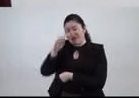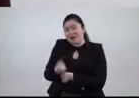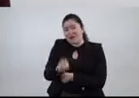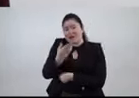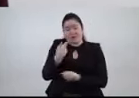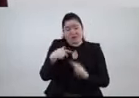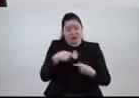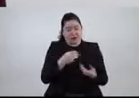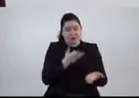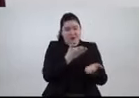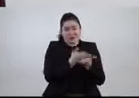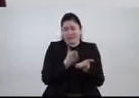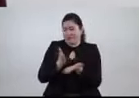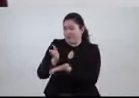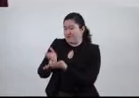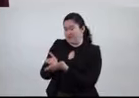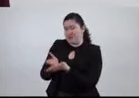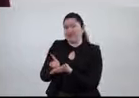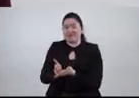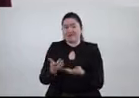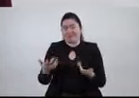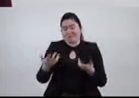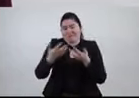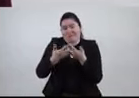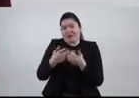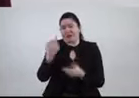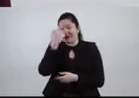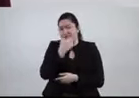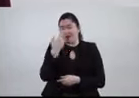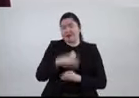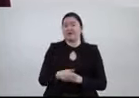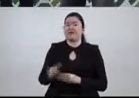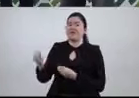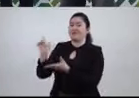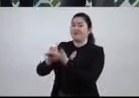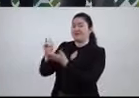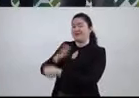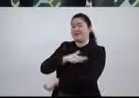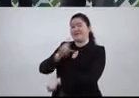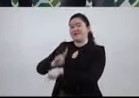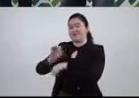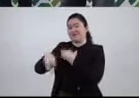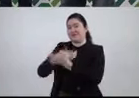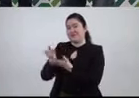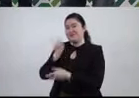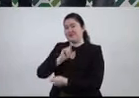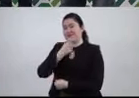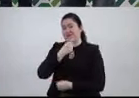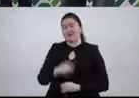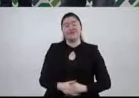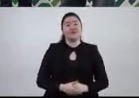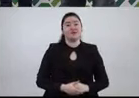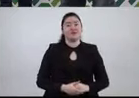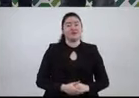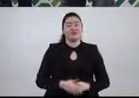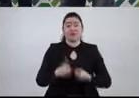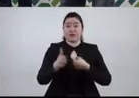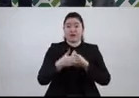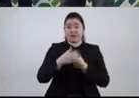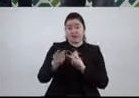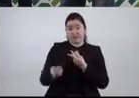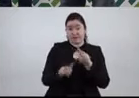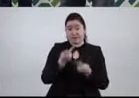de personas y que están incluidas en ambos grupos. Muchas gracias, buen día a todas y todos. Siguiente pregunta, Iván